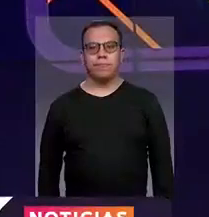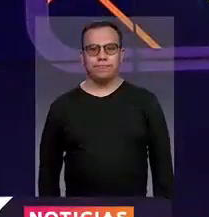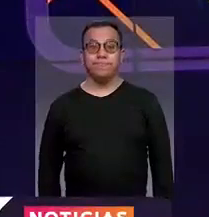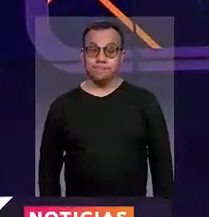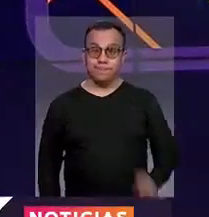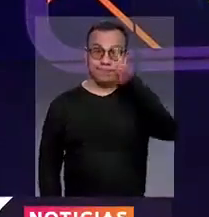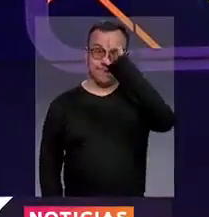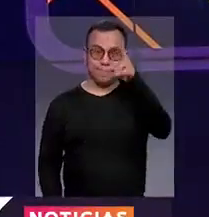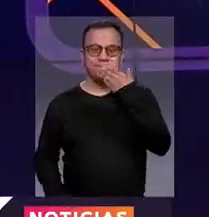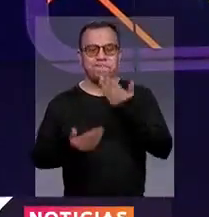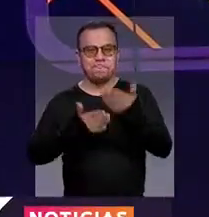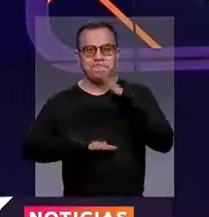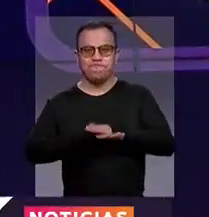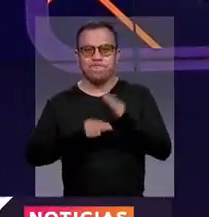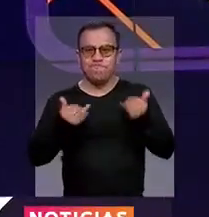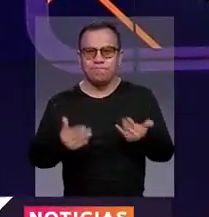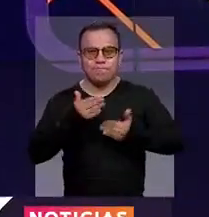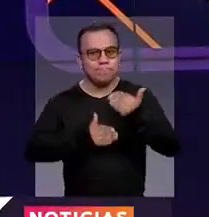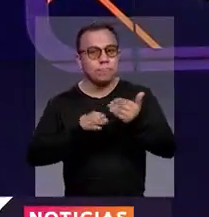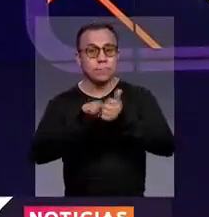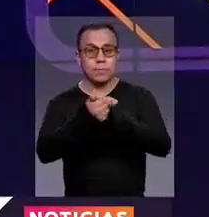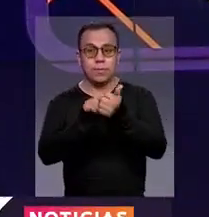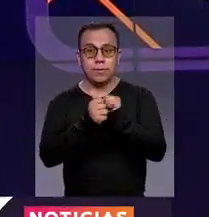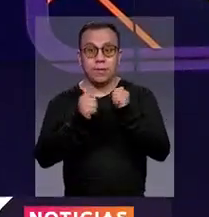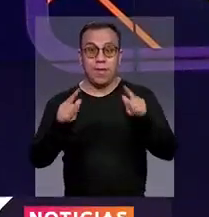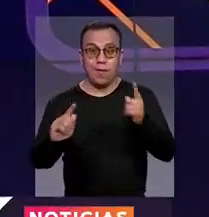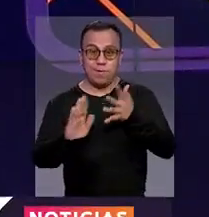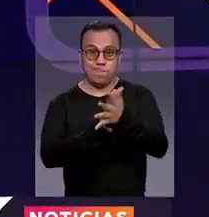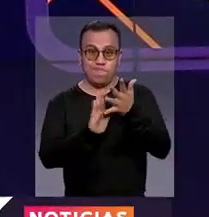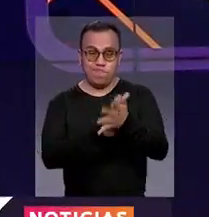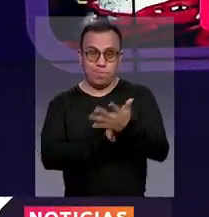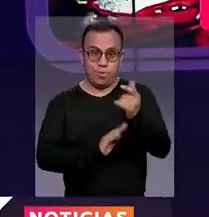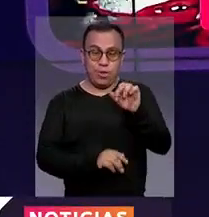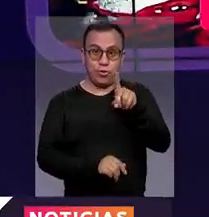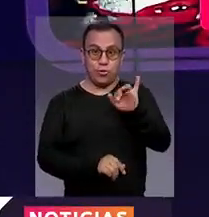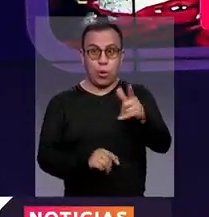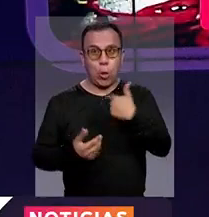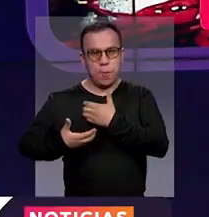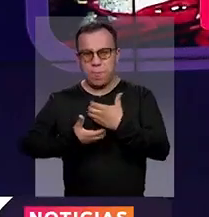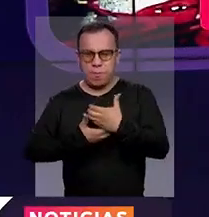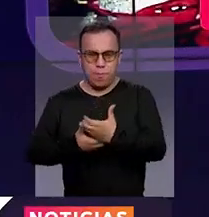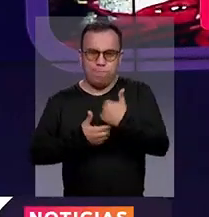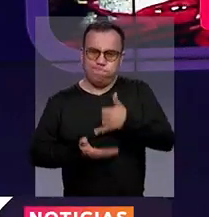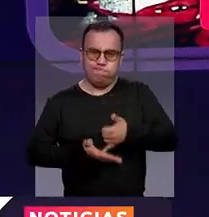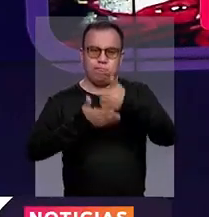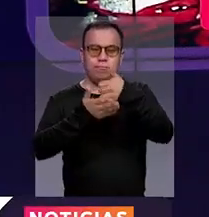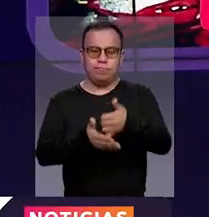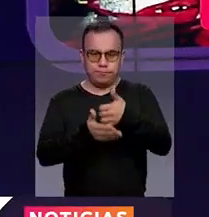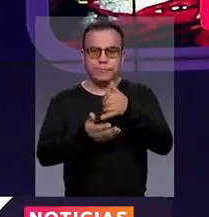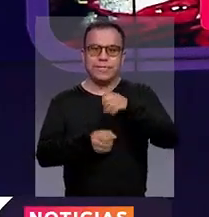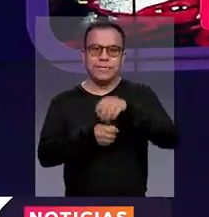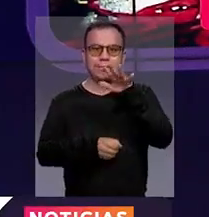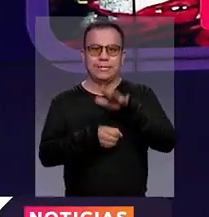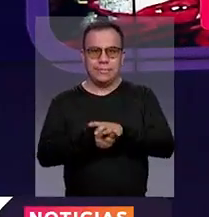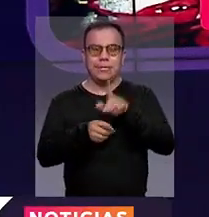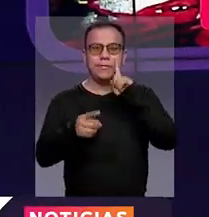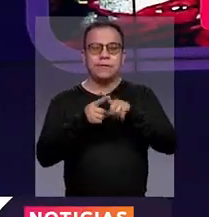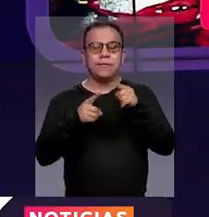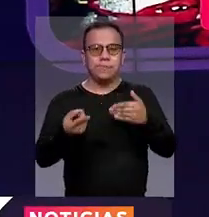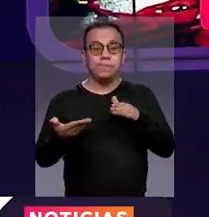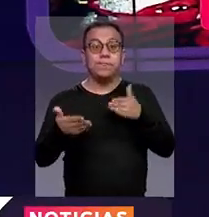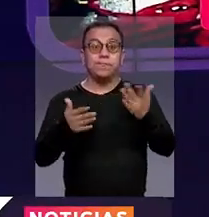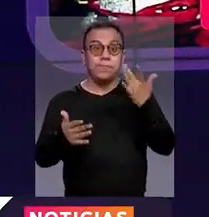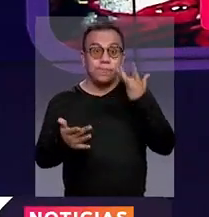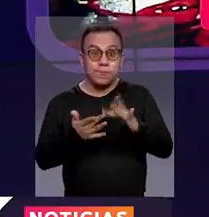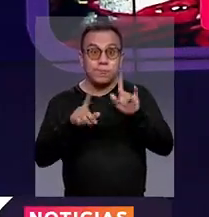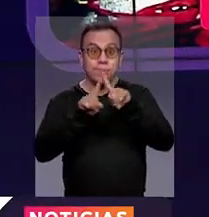hola qué tal muy buenas tardes iniciamos los deportes contándoles que future soccer se quedó con el título del torneo distrital de fútbol femenino